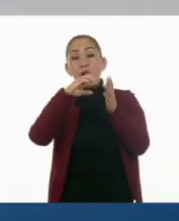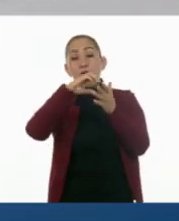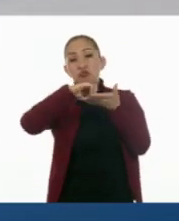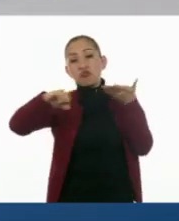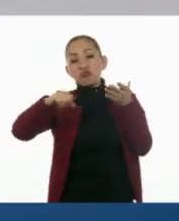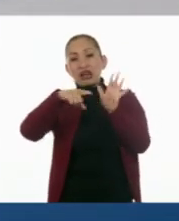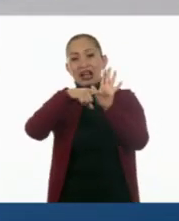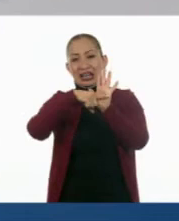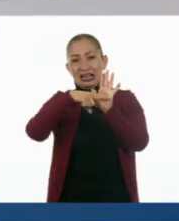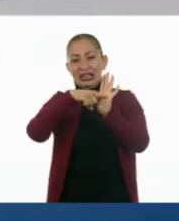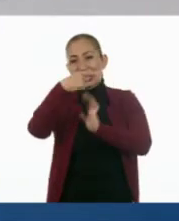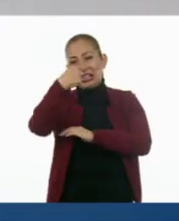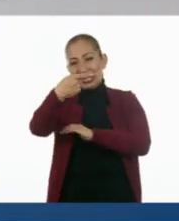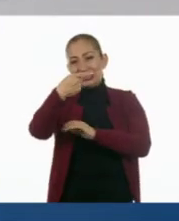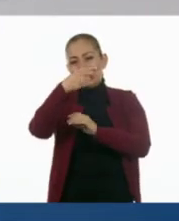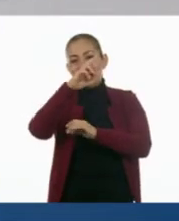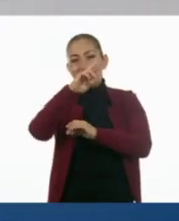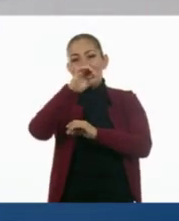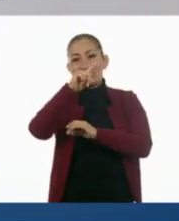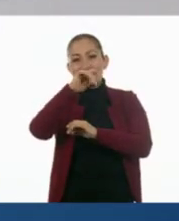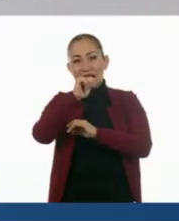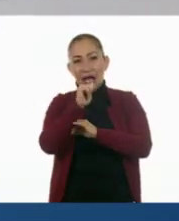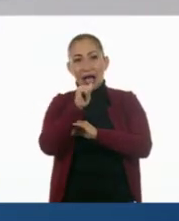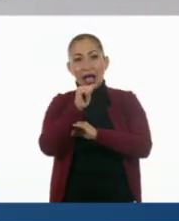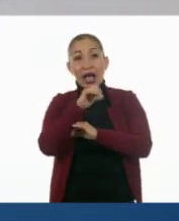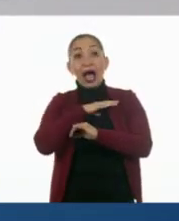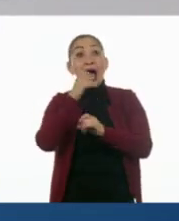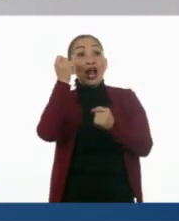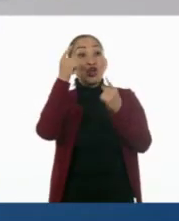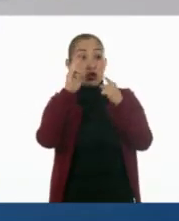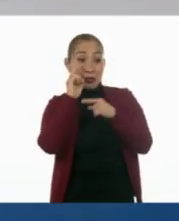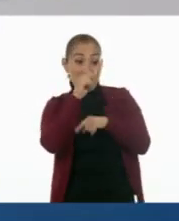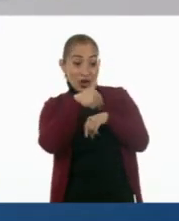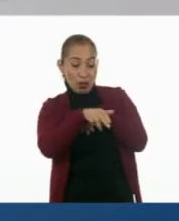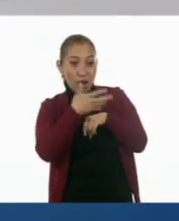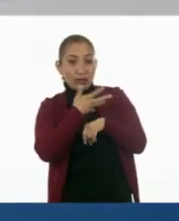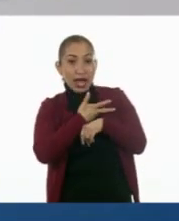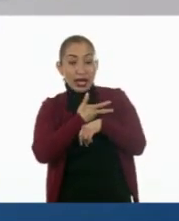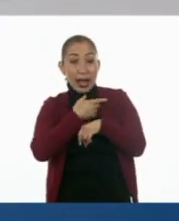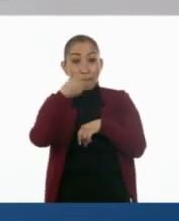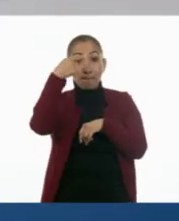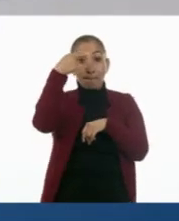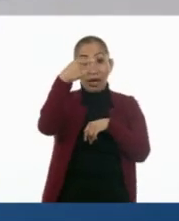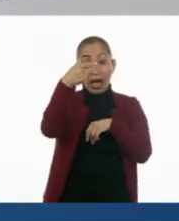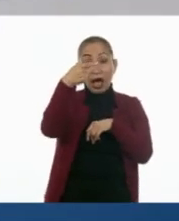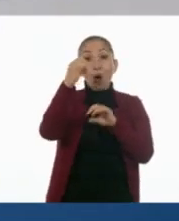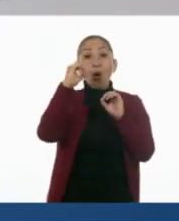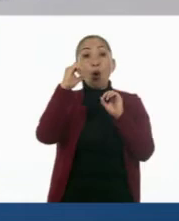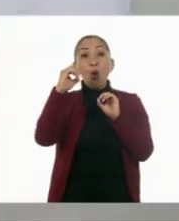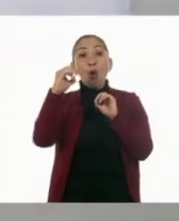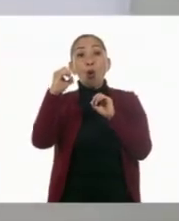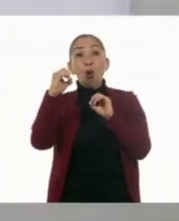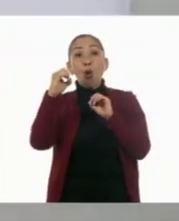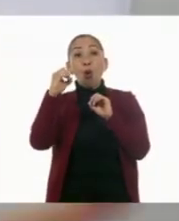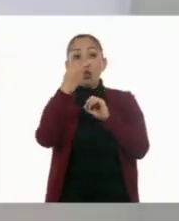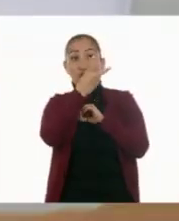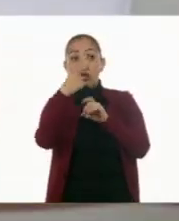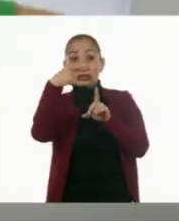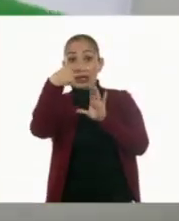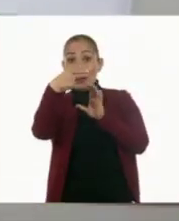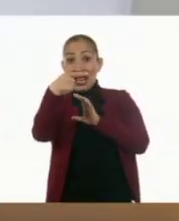porque aquí, si se fijan, y ustedes también en su libro de texto, algunas de las cantidades tienen el signo de menos, dos de